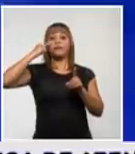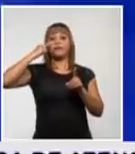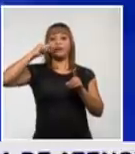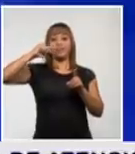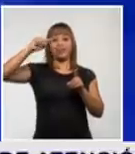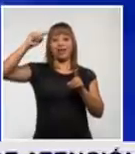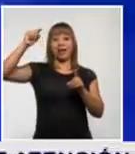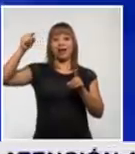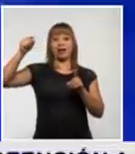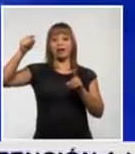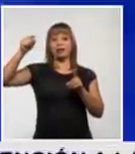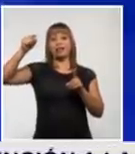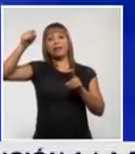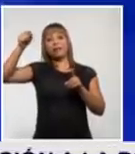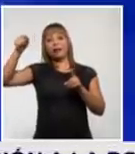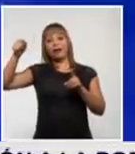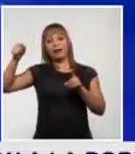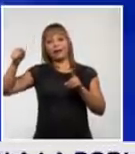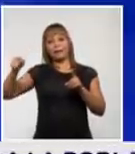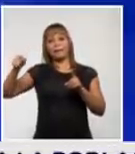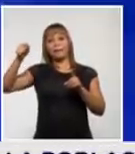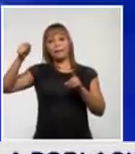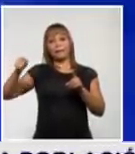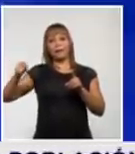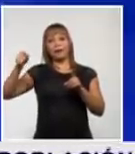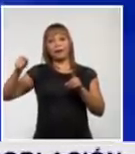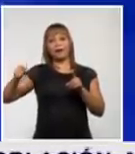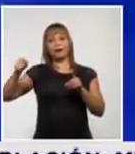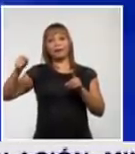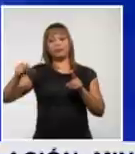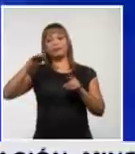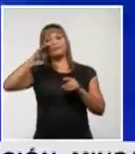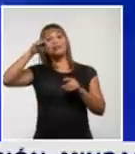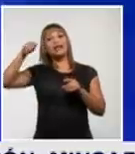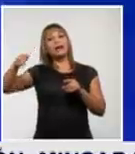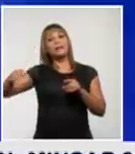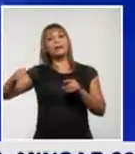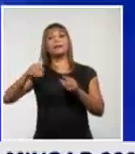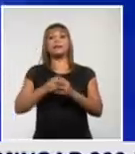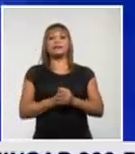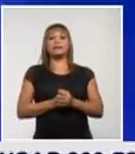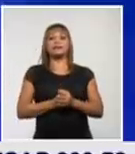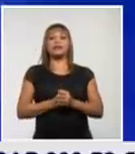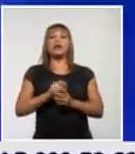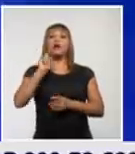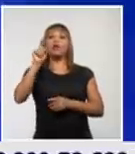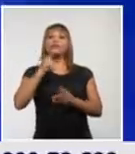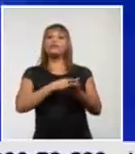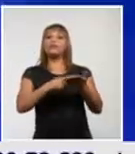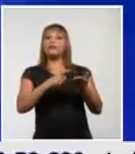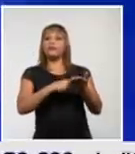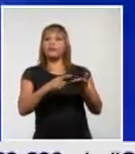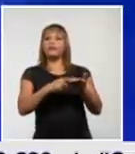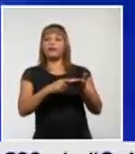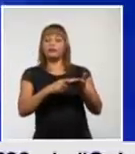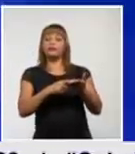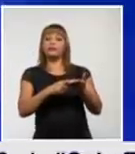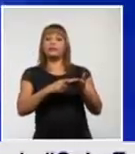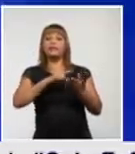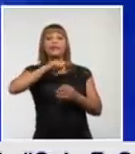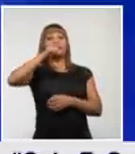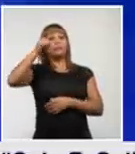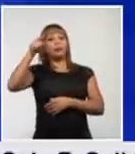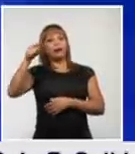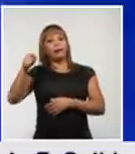la tendencia es a la disminución en las últimas semanas, es una curva que va